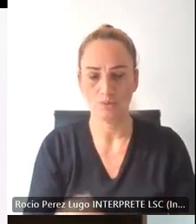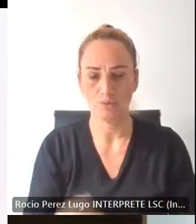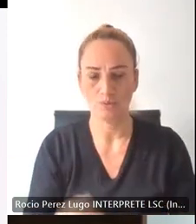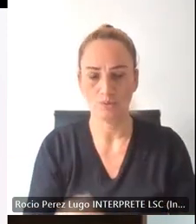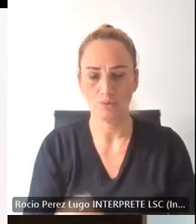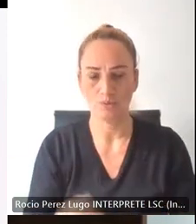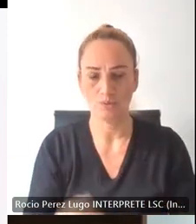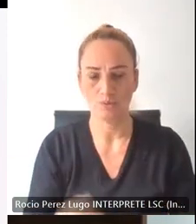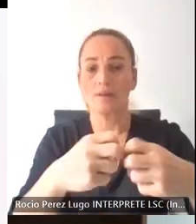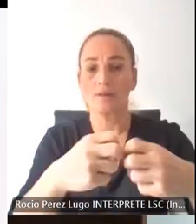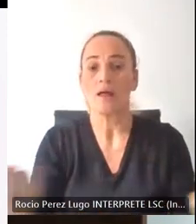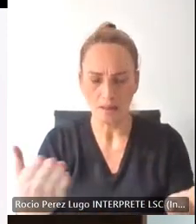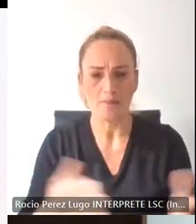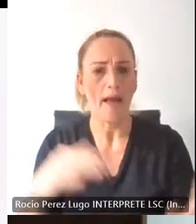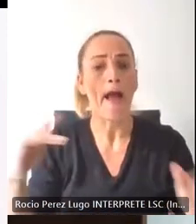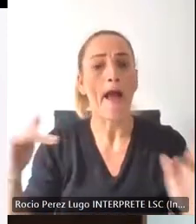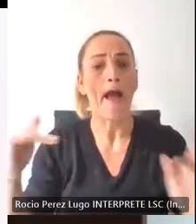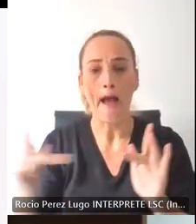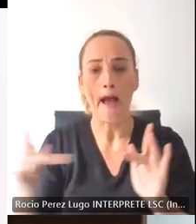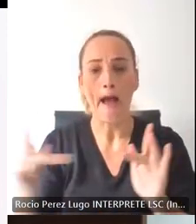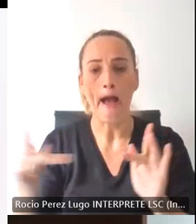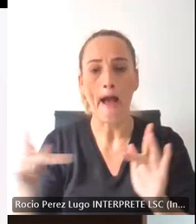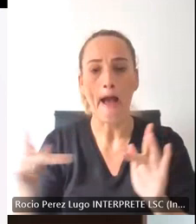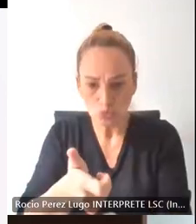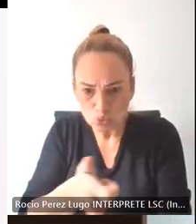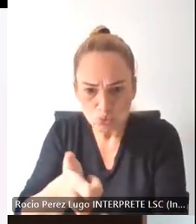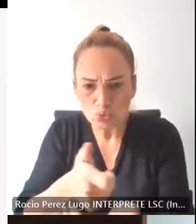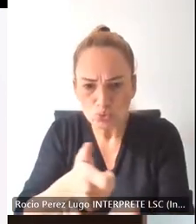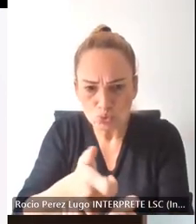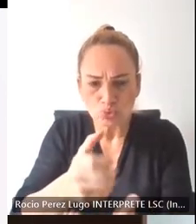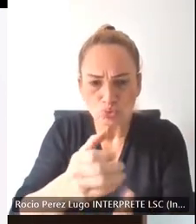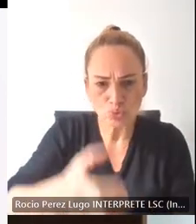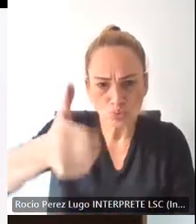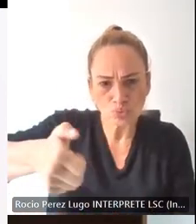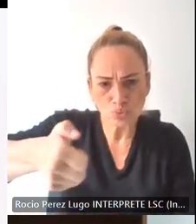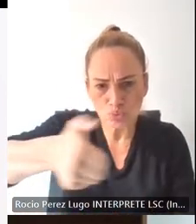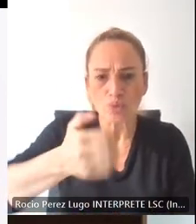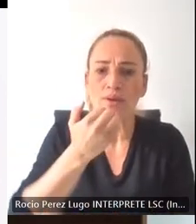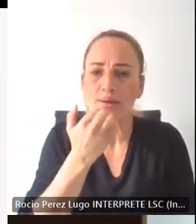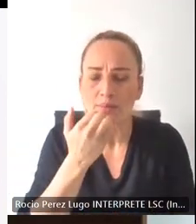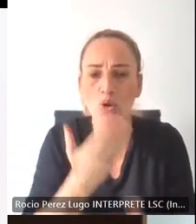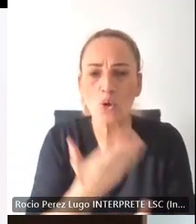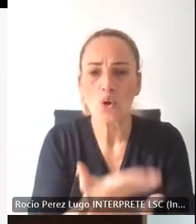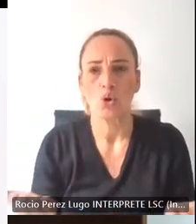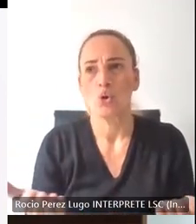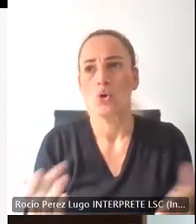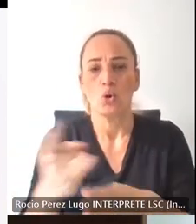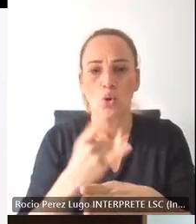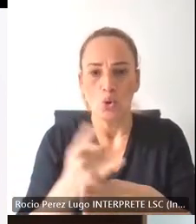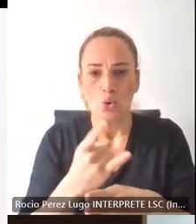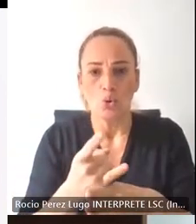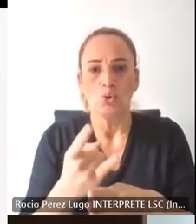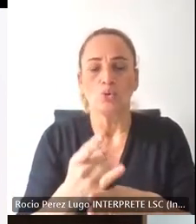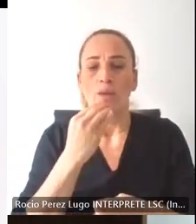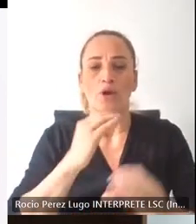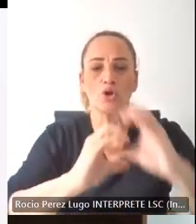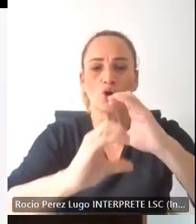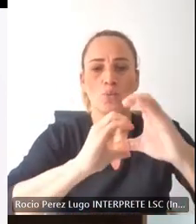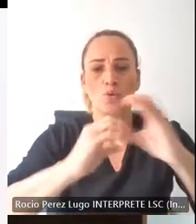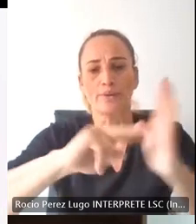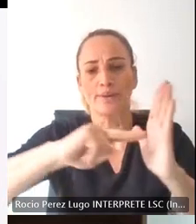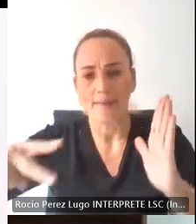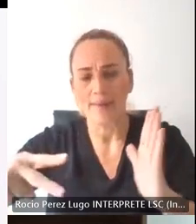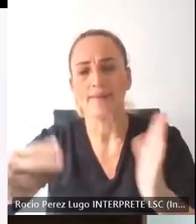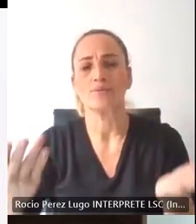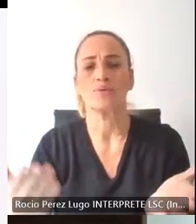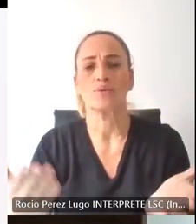esos son los equipos ideales. De hecho, este extintor es el que se utiliza donde hay equipos de valor, donde está la central de comunicaciones,